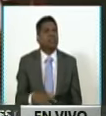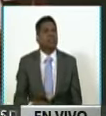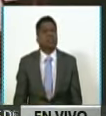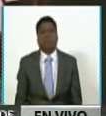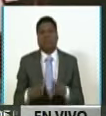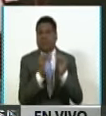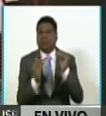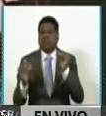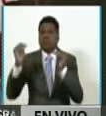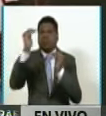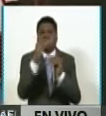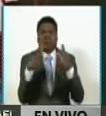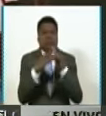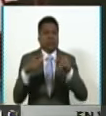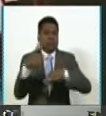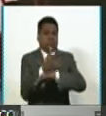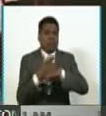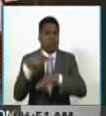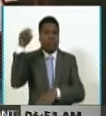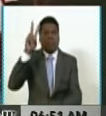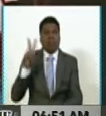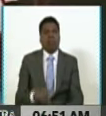autoridades del gobierno nacional.